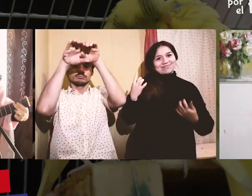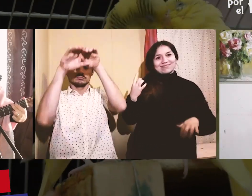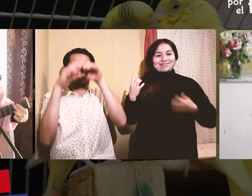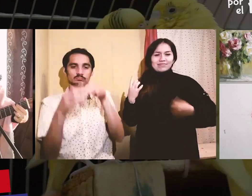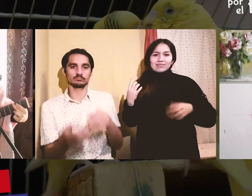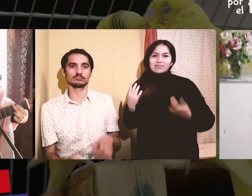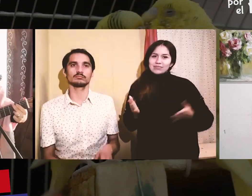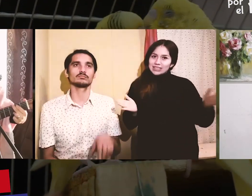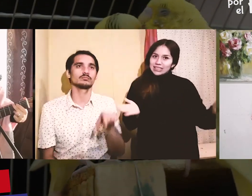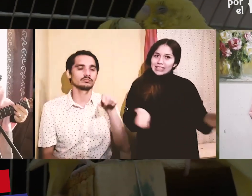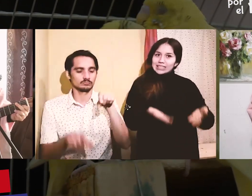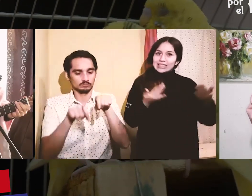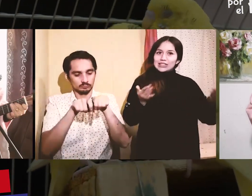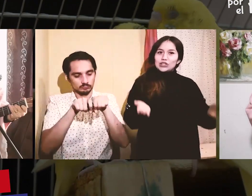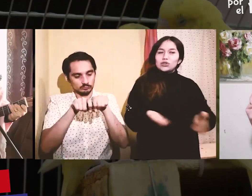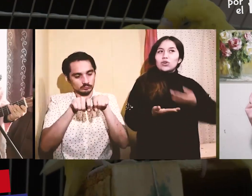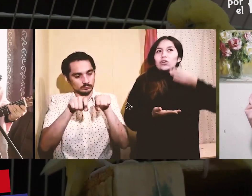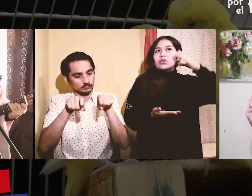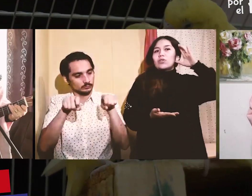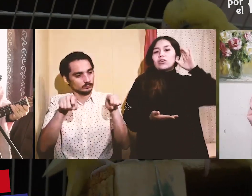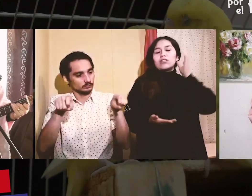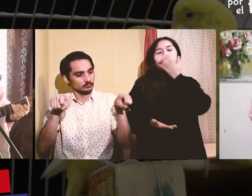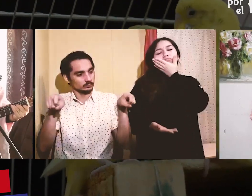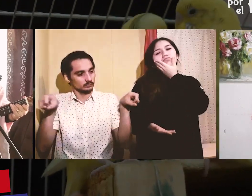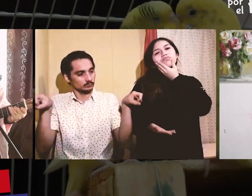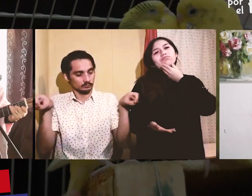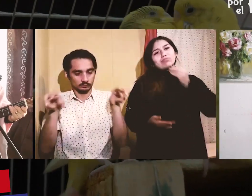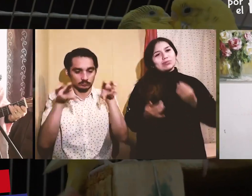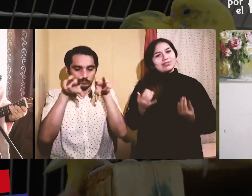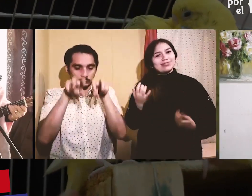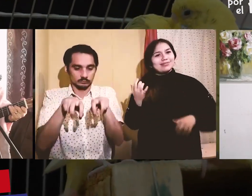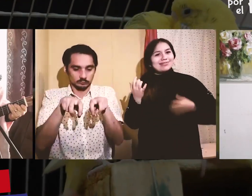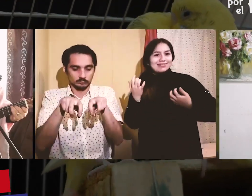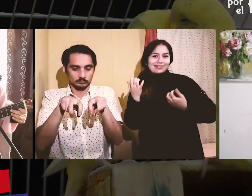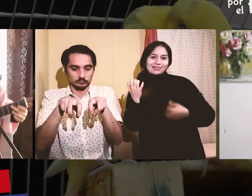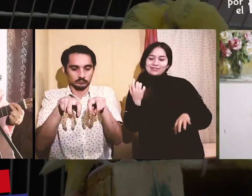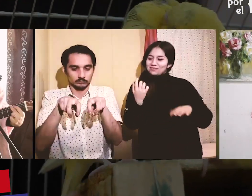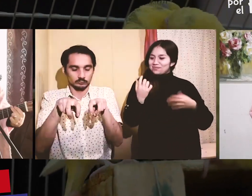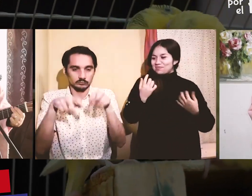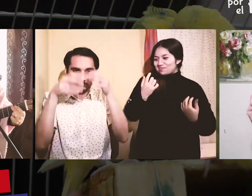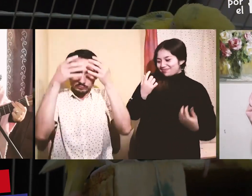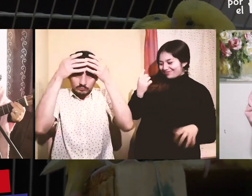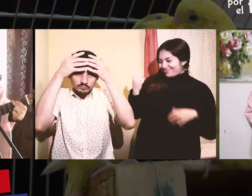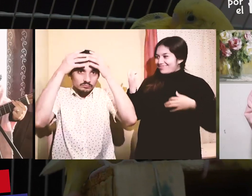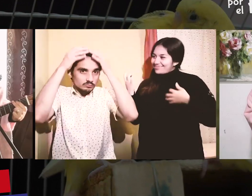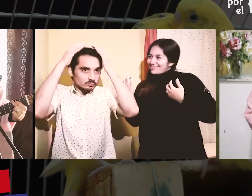¡Y eso, compadre! ¡Que suene bonito esa guitarra! ¡Póngale, van!